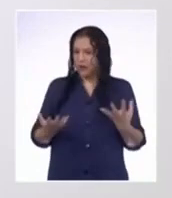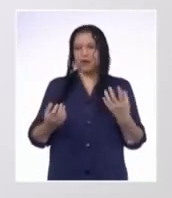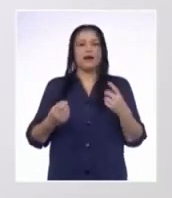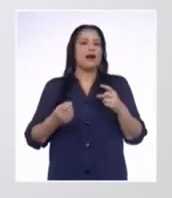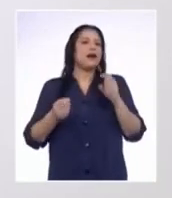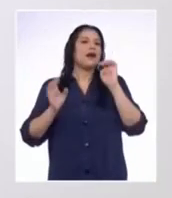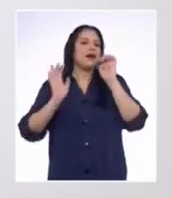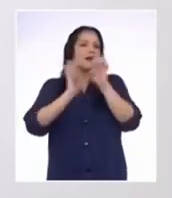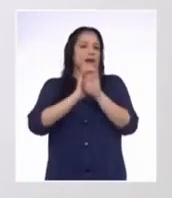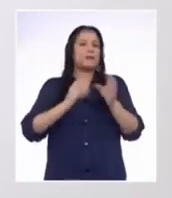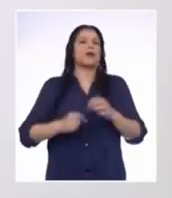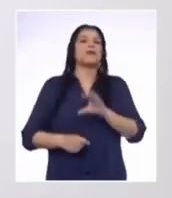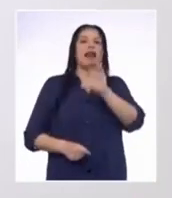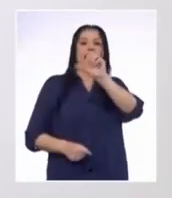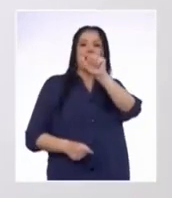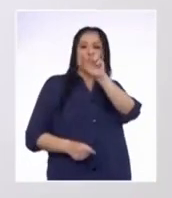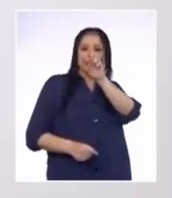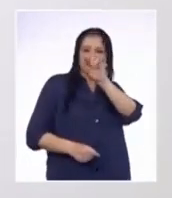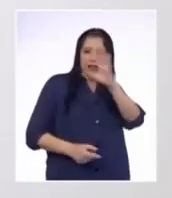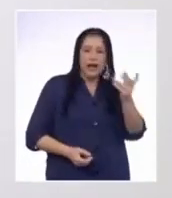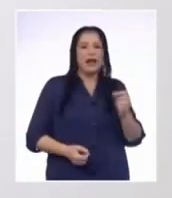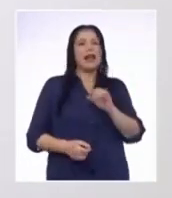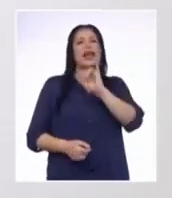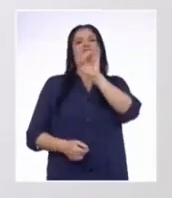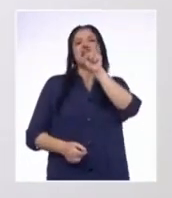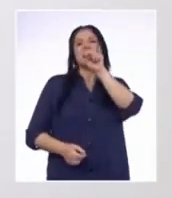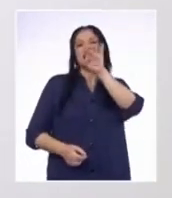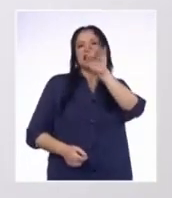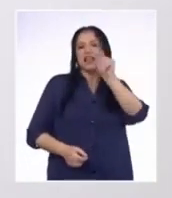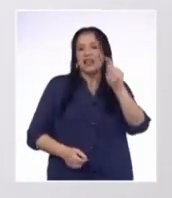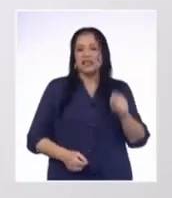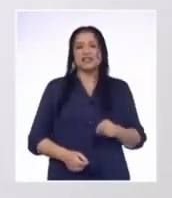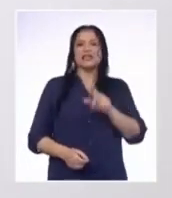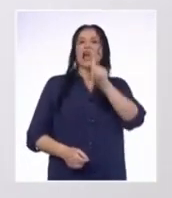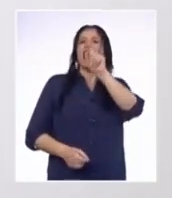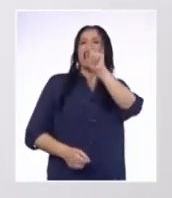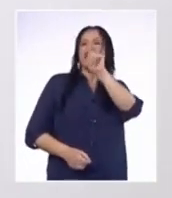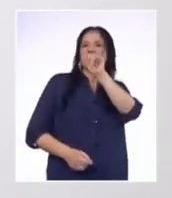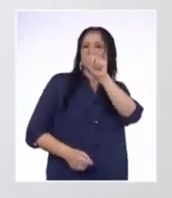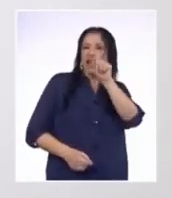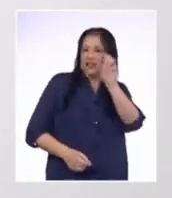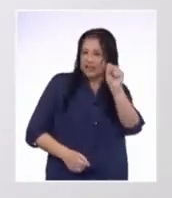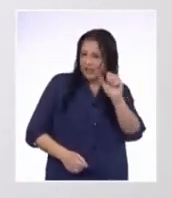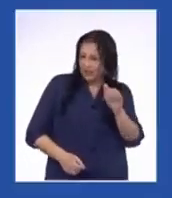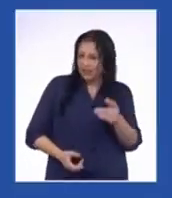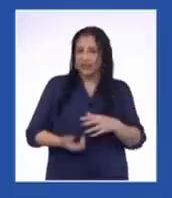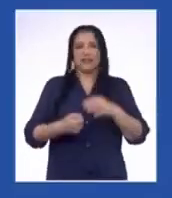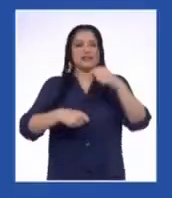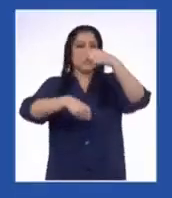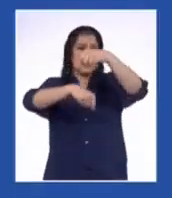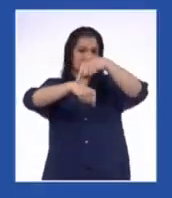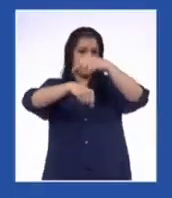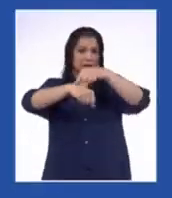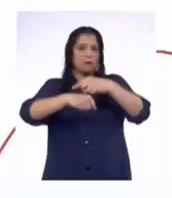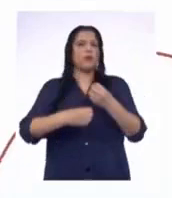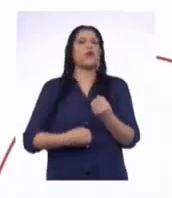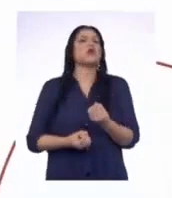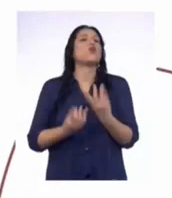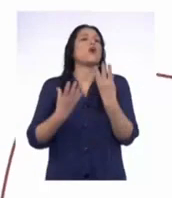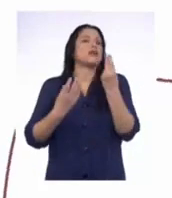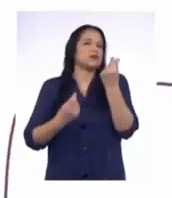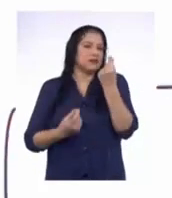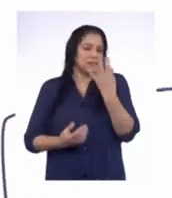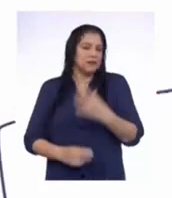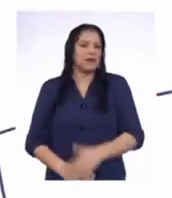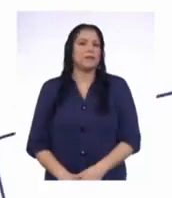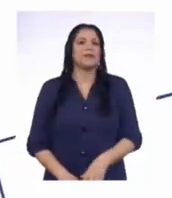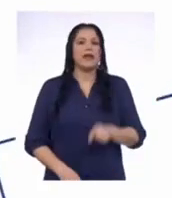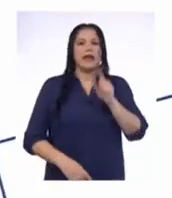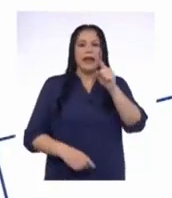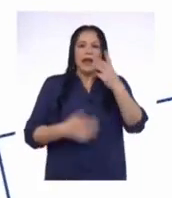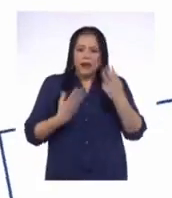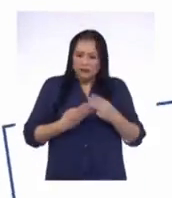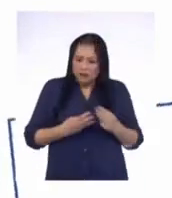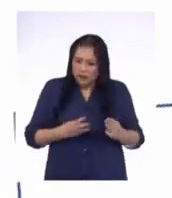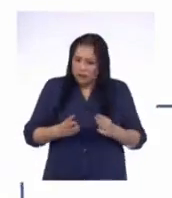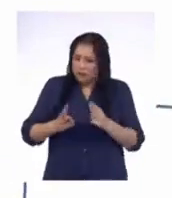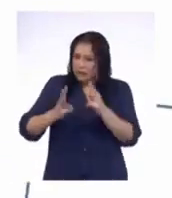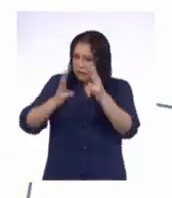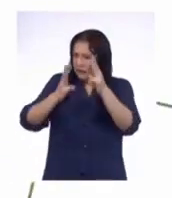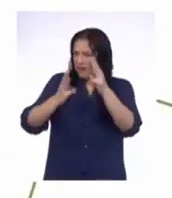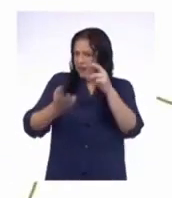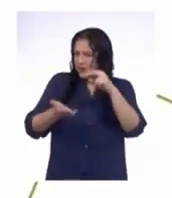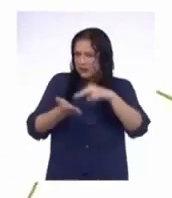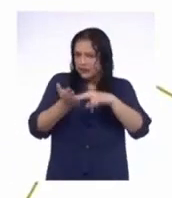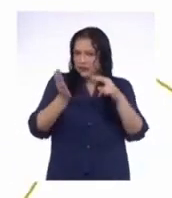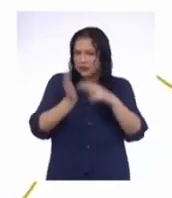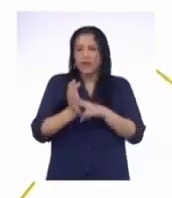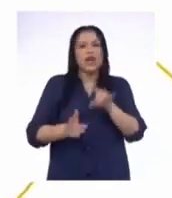como el capital, el interés, la tasa de interés, el monto y el tiempo. Esta estrategia, que consiste